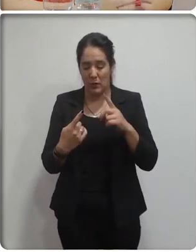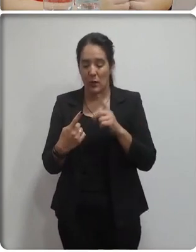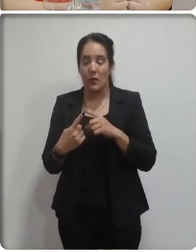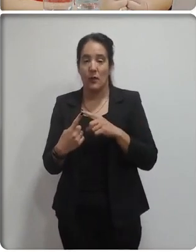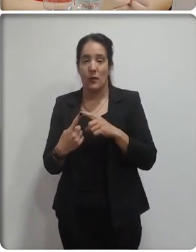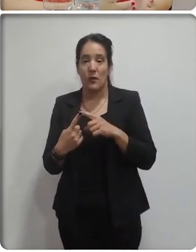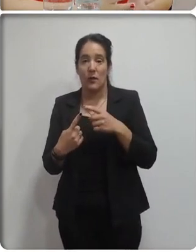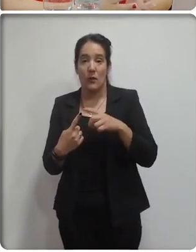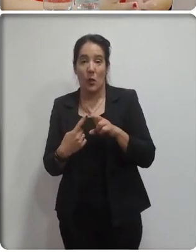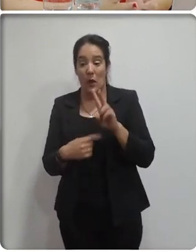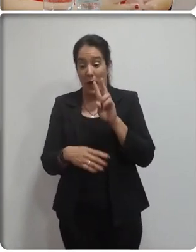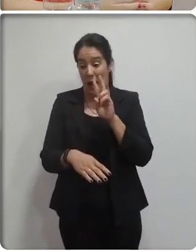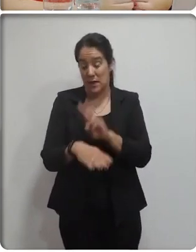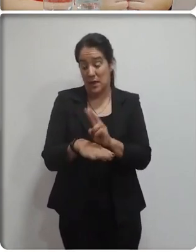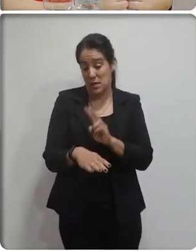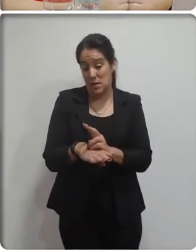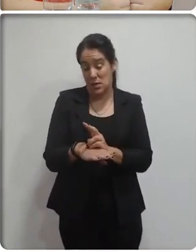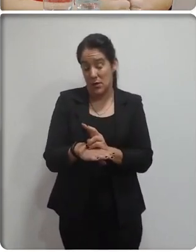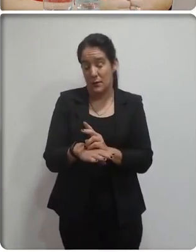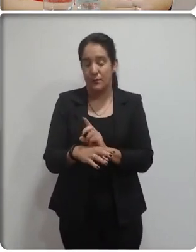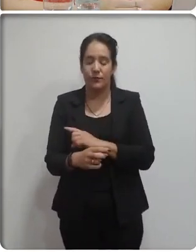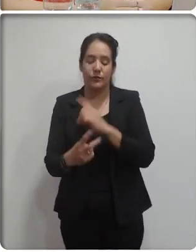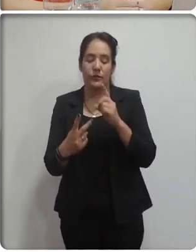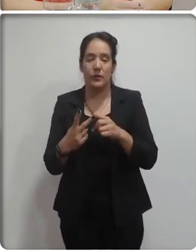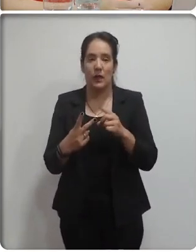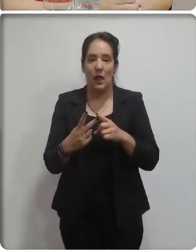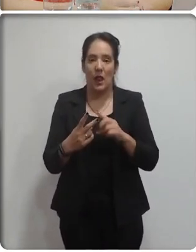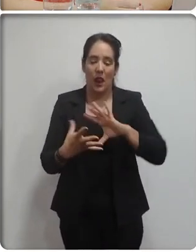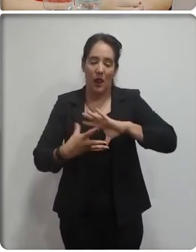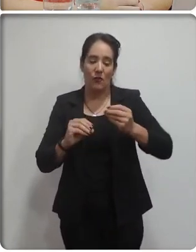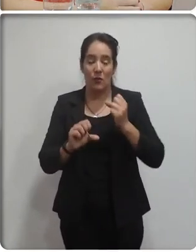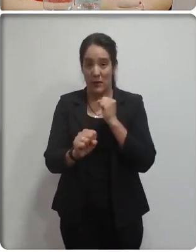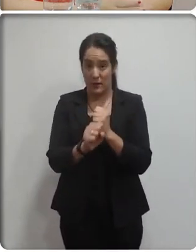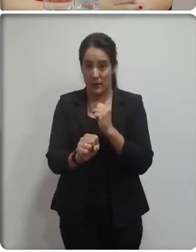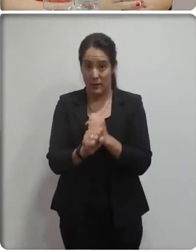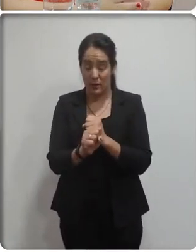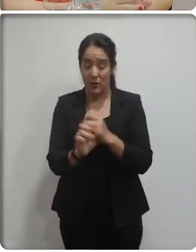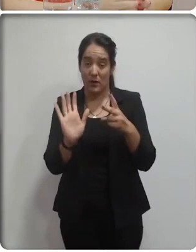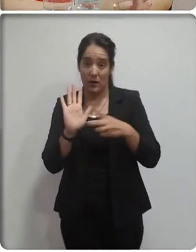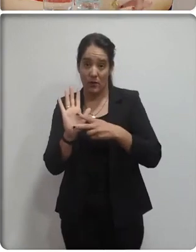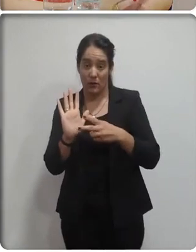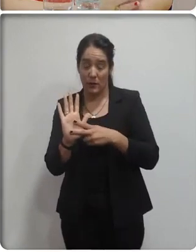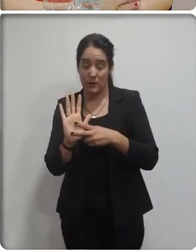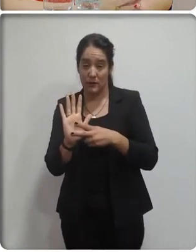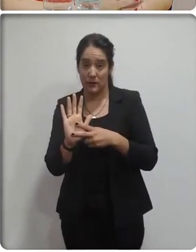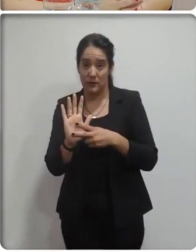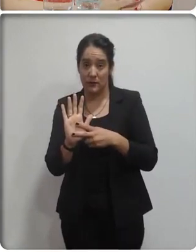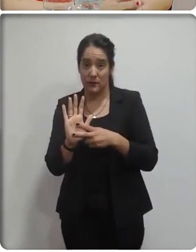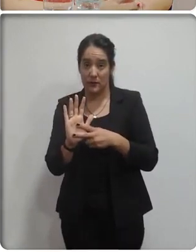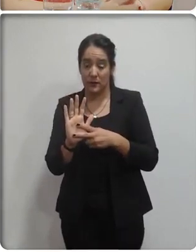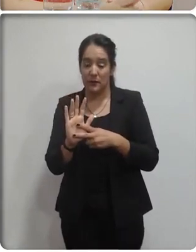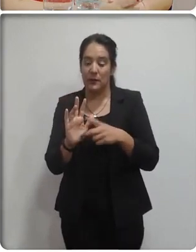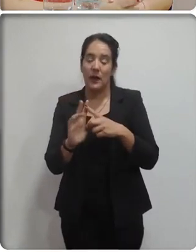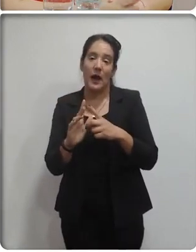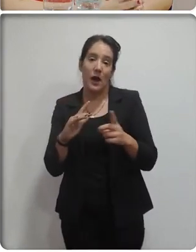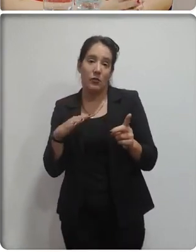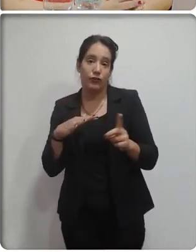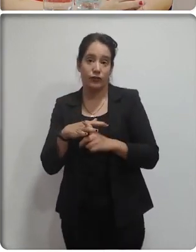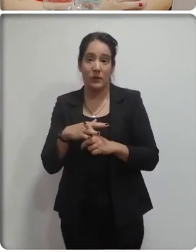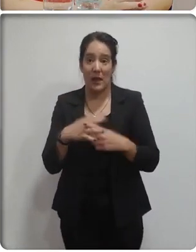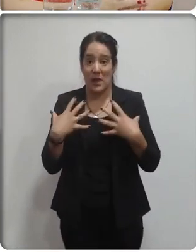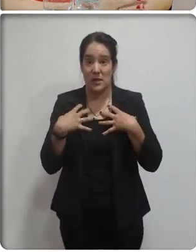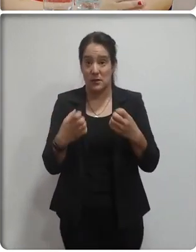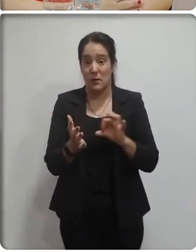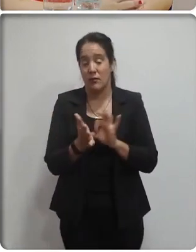tiene que ver con la atención y la cobertura, el otro con los procedimientos y las normativas, con lo que es la integración al Sistema Nacional Integrado